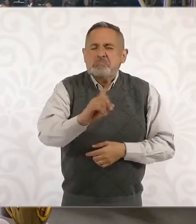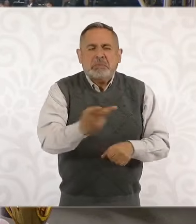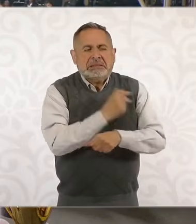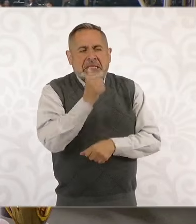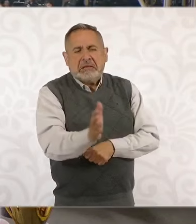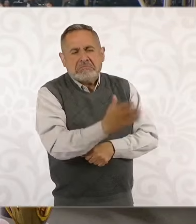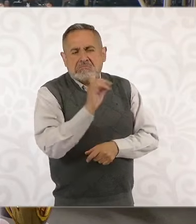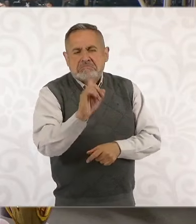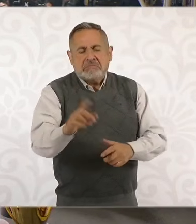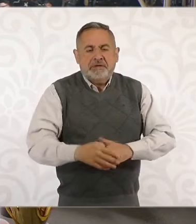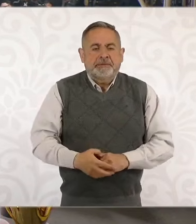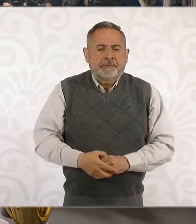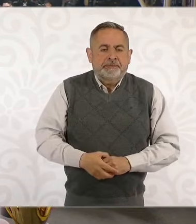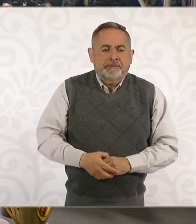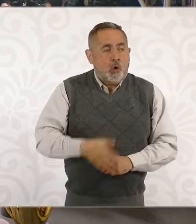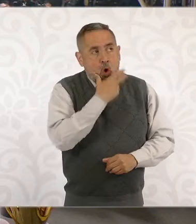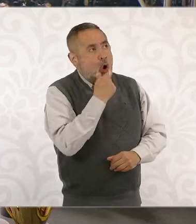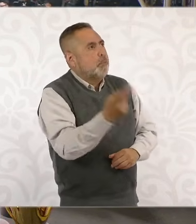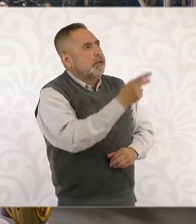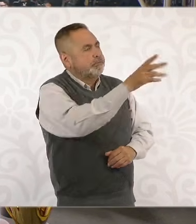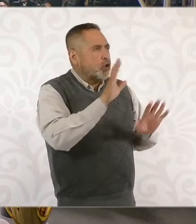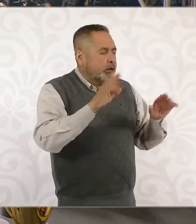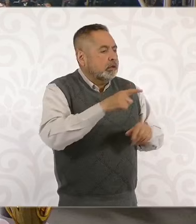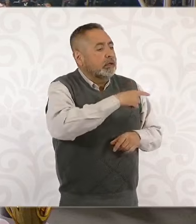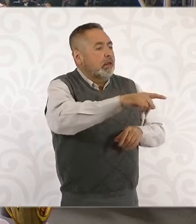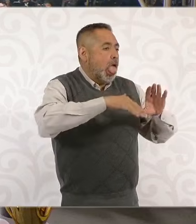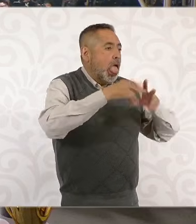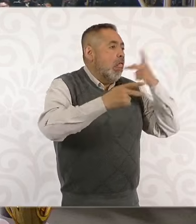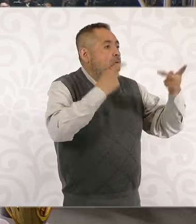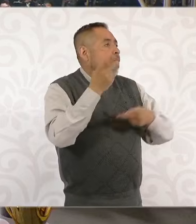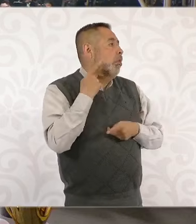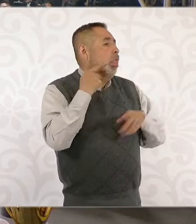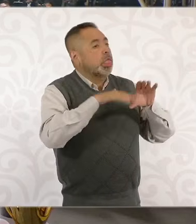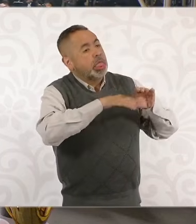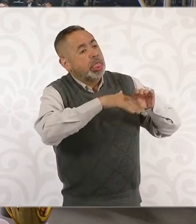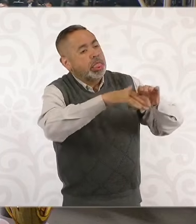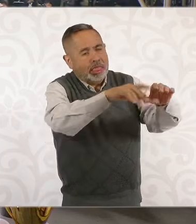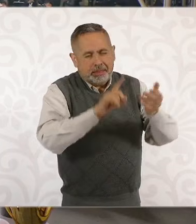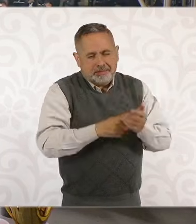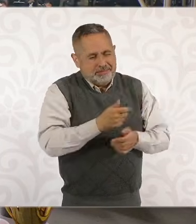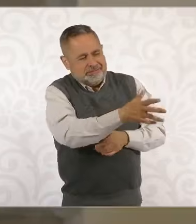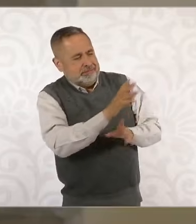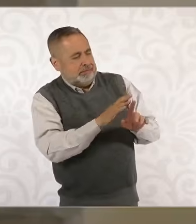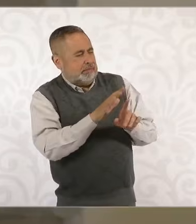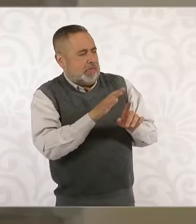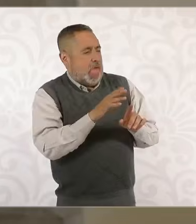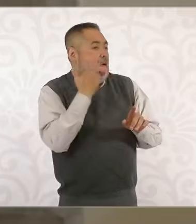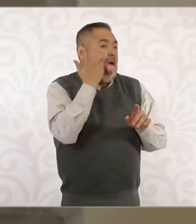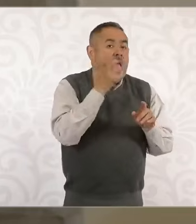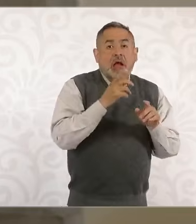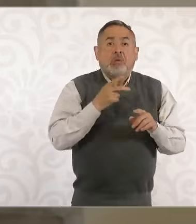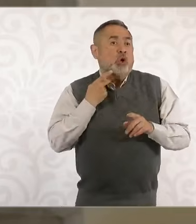Presidenta, pues los comentócratas y los paladines de la democracia, como los llamó usted, pues han reaccionado